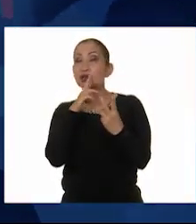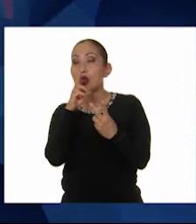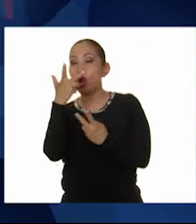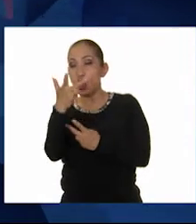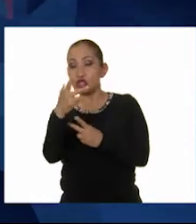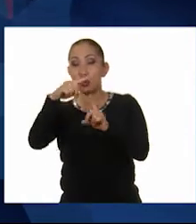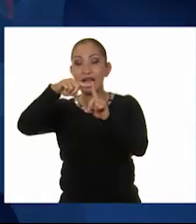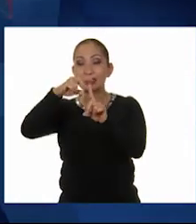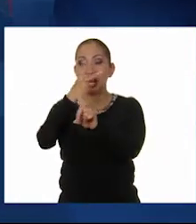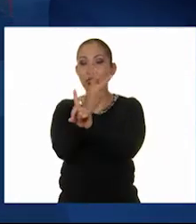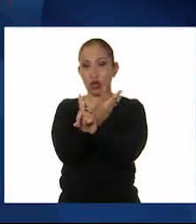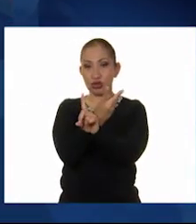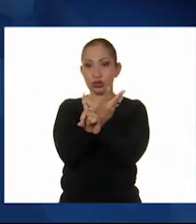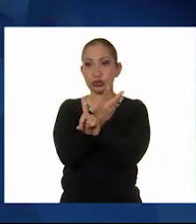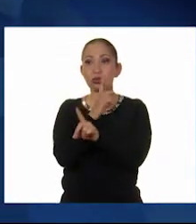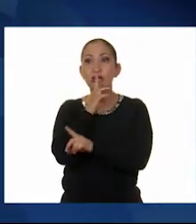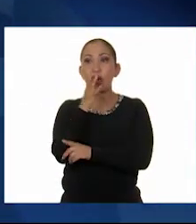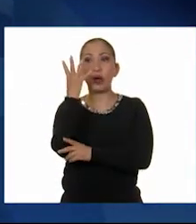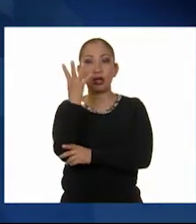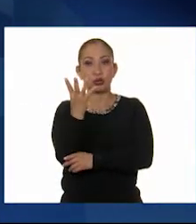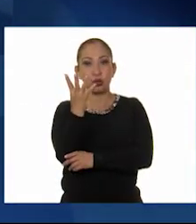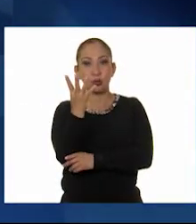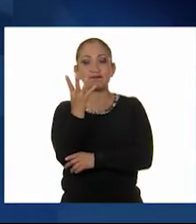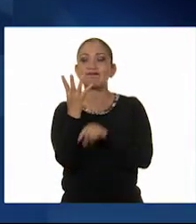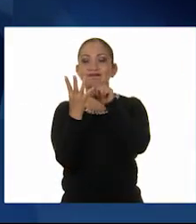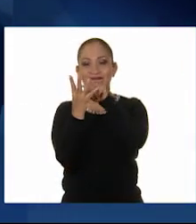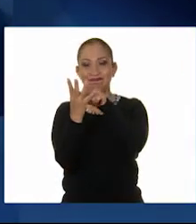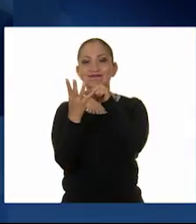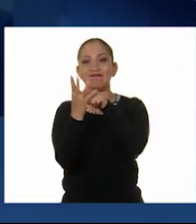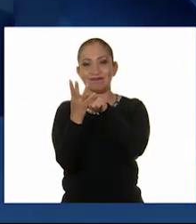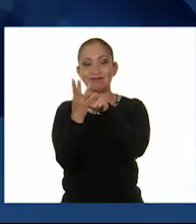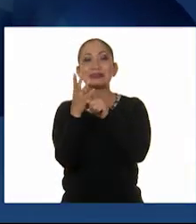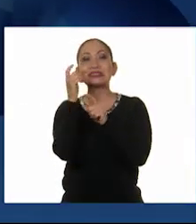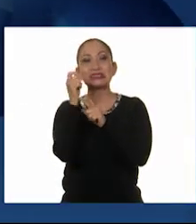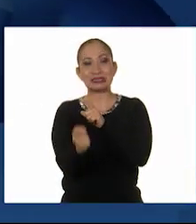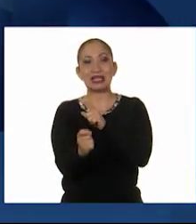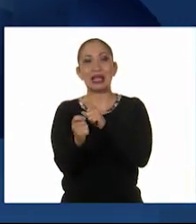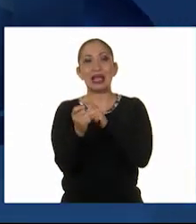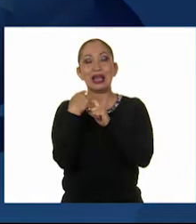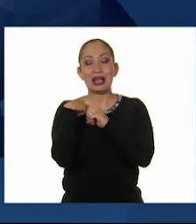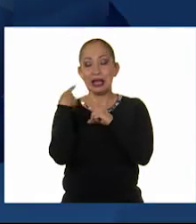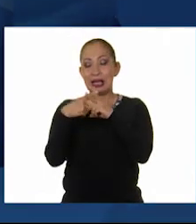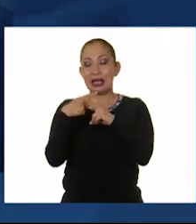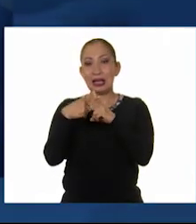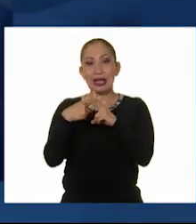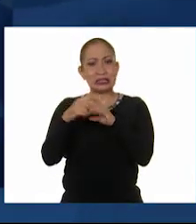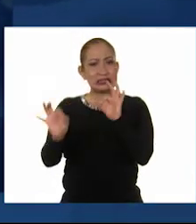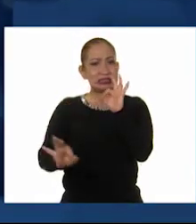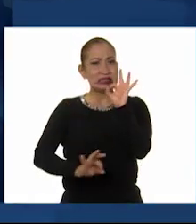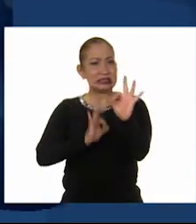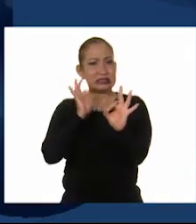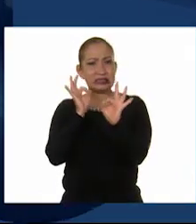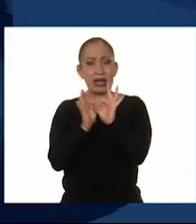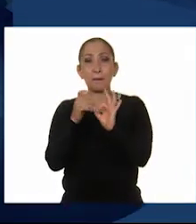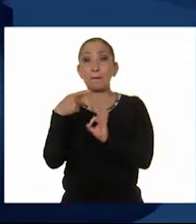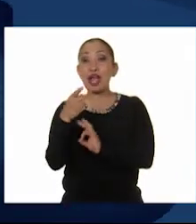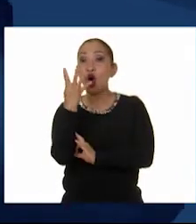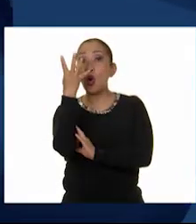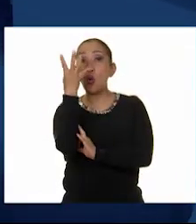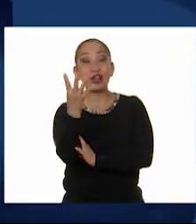y 8 entre 2 es 4. Efectivamente, y eso significa que la división es exacta, pero